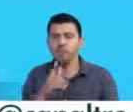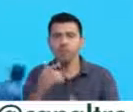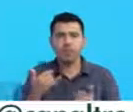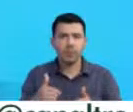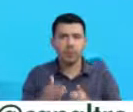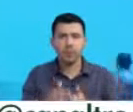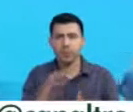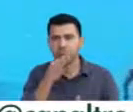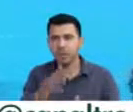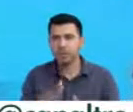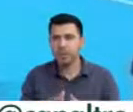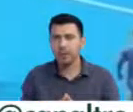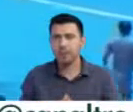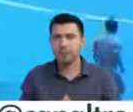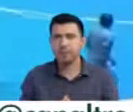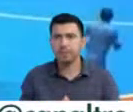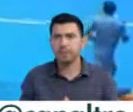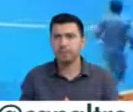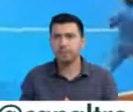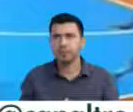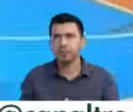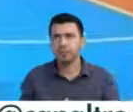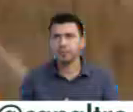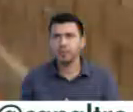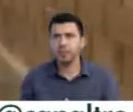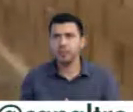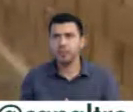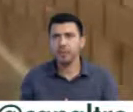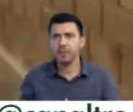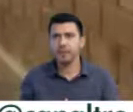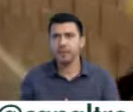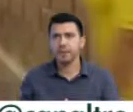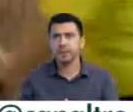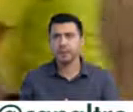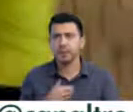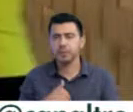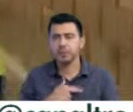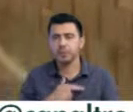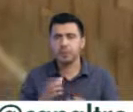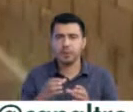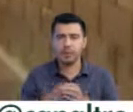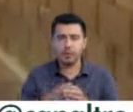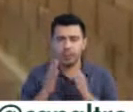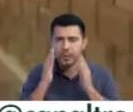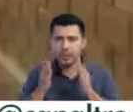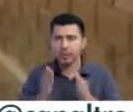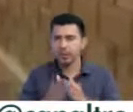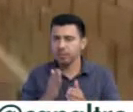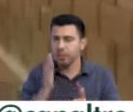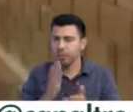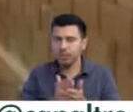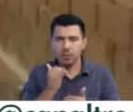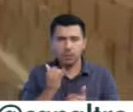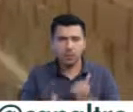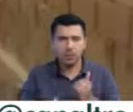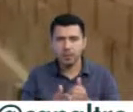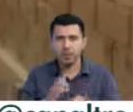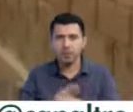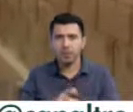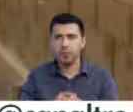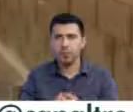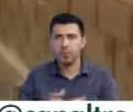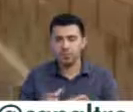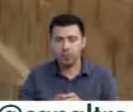sala y bueno, esperemos que se nos dé el resultado. No, la actitud, las ganas, la concentración, hasta el último minuto, todos los jugadores aportaron